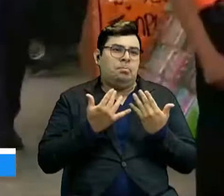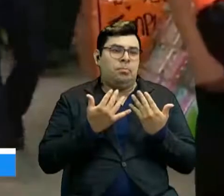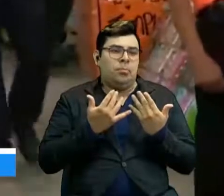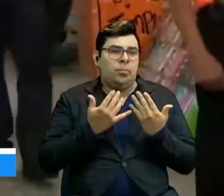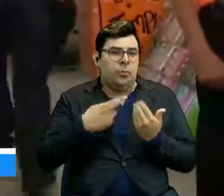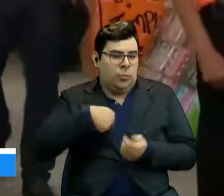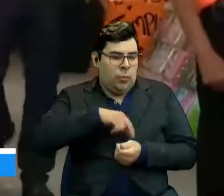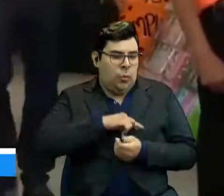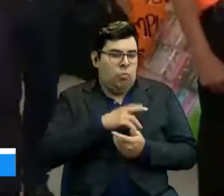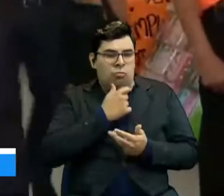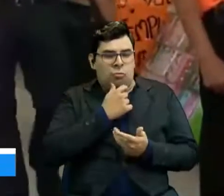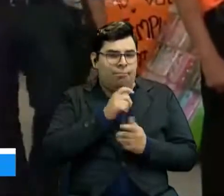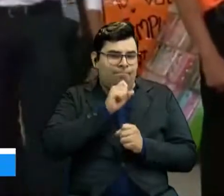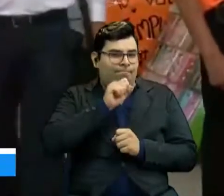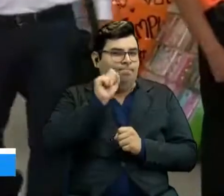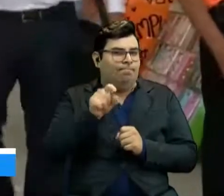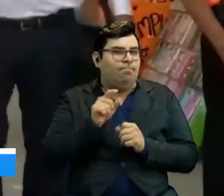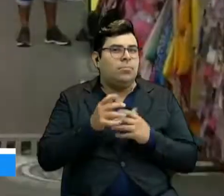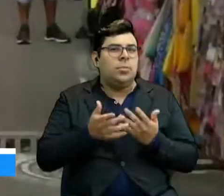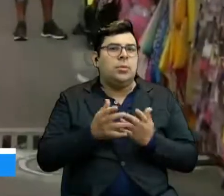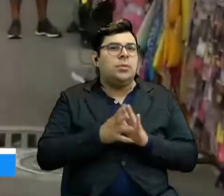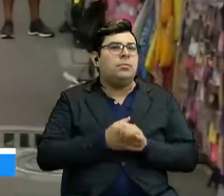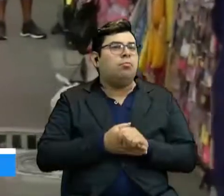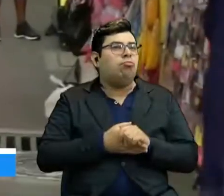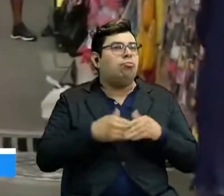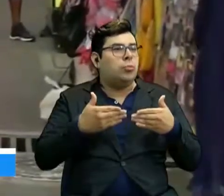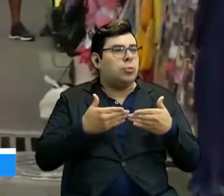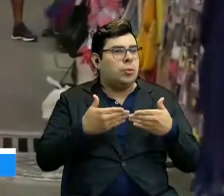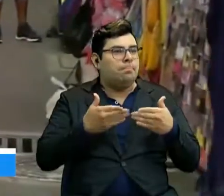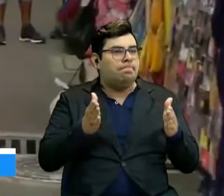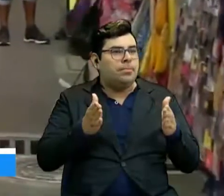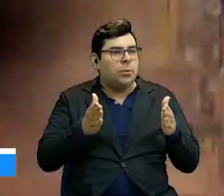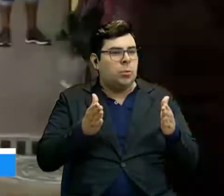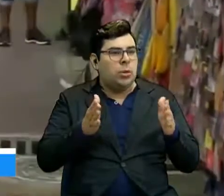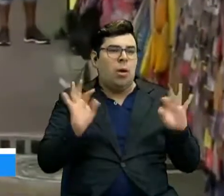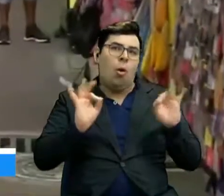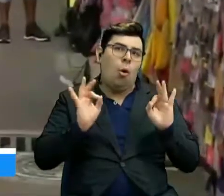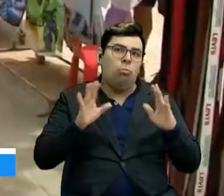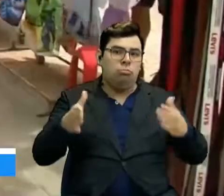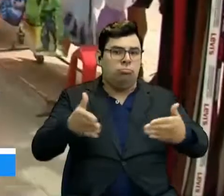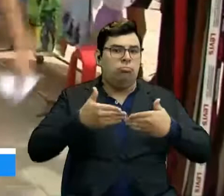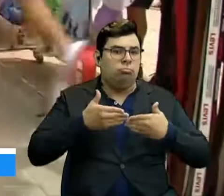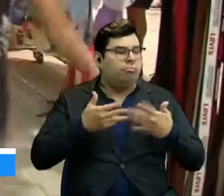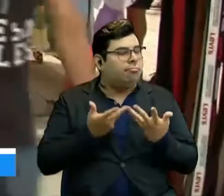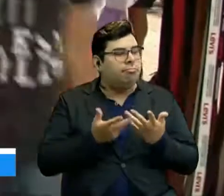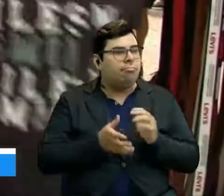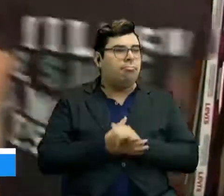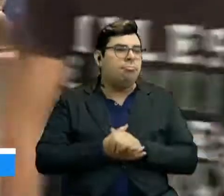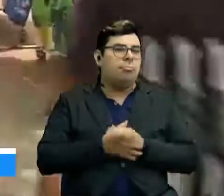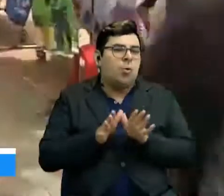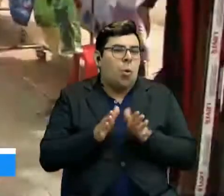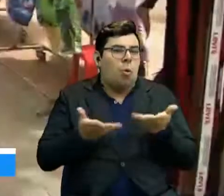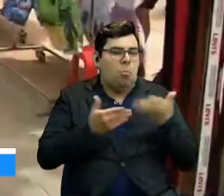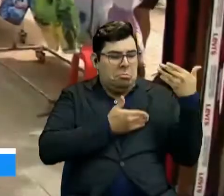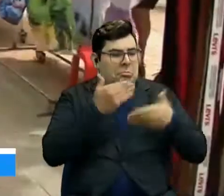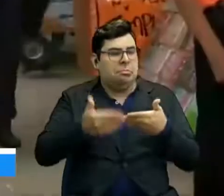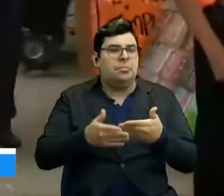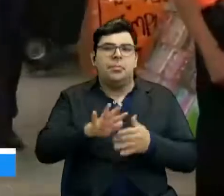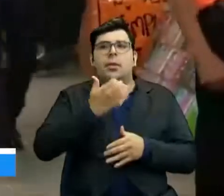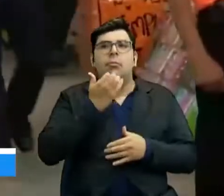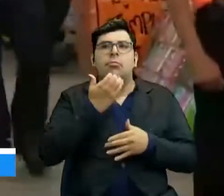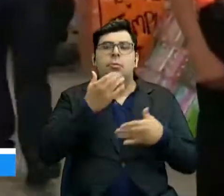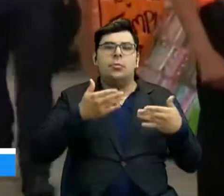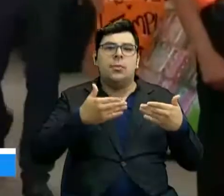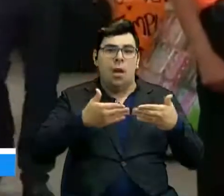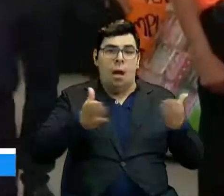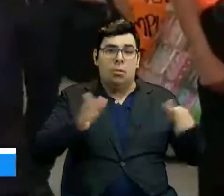organizado preguntar cómo hacer la apertura y el cierre de estos almacenes dado que en la actualidad y lo que el decreto que tenemos ahorita de apertura de la dieta en la